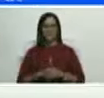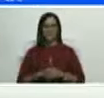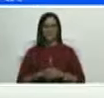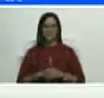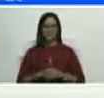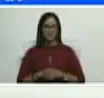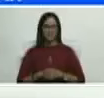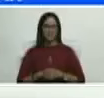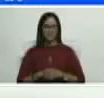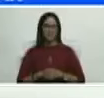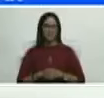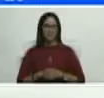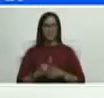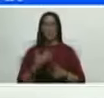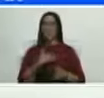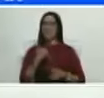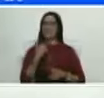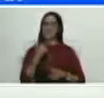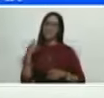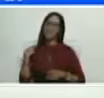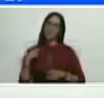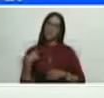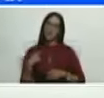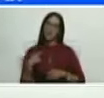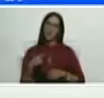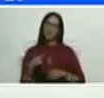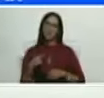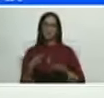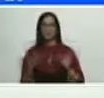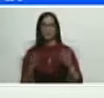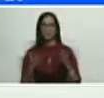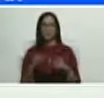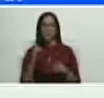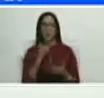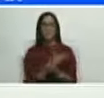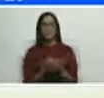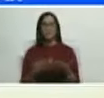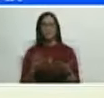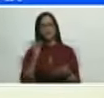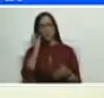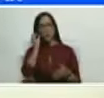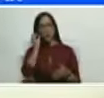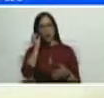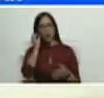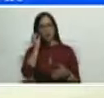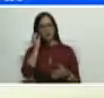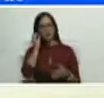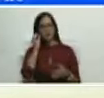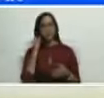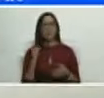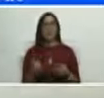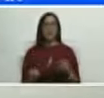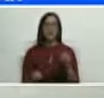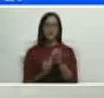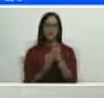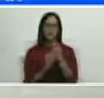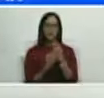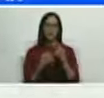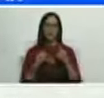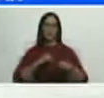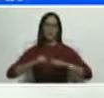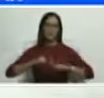siete quiere decir que tenemos aproximadamente un millón de mujeres precursoras